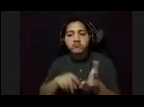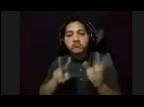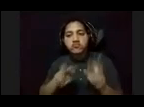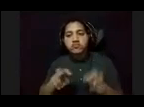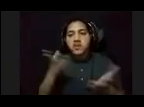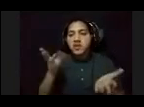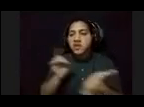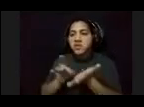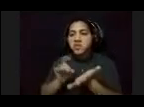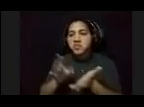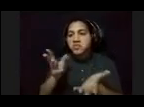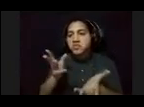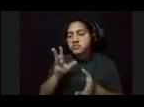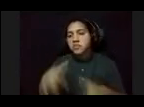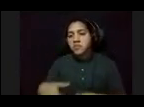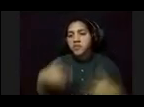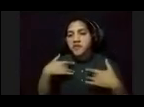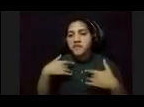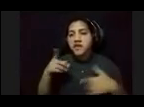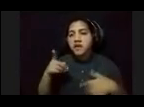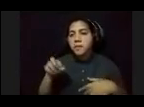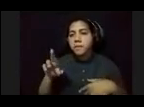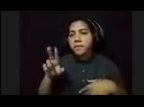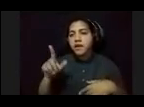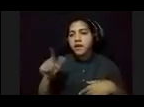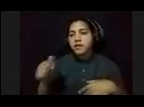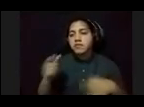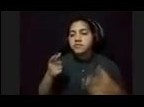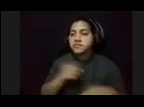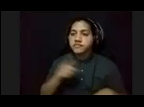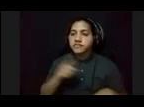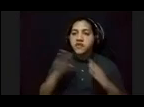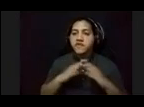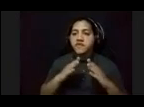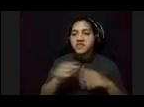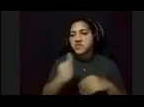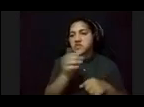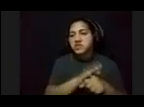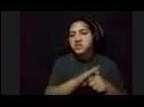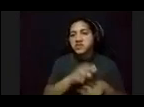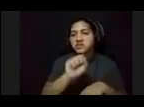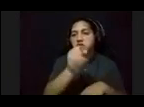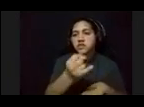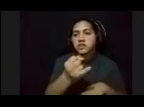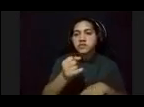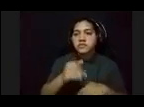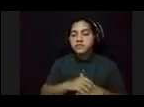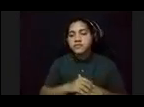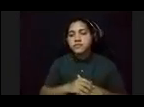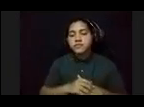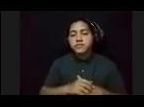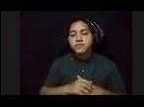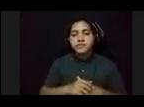era residente de La Perla. Estas tenían domicilios en otros sectores del Viejo San Juan.